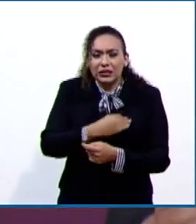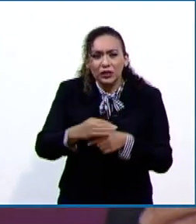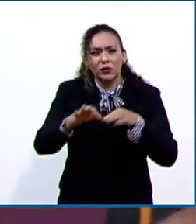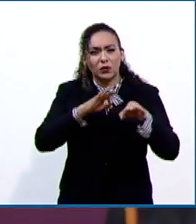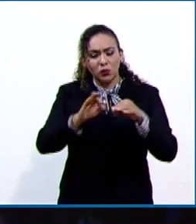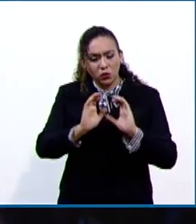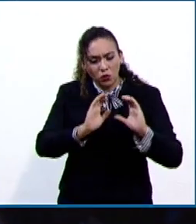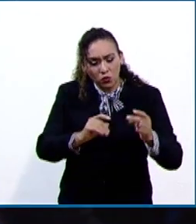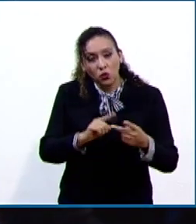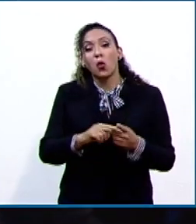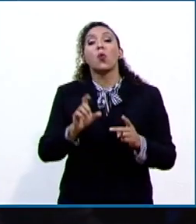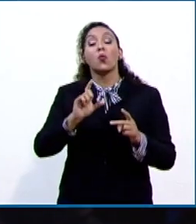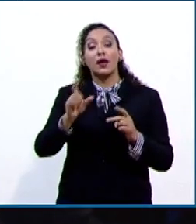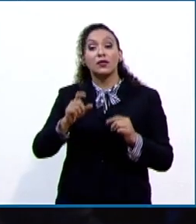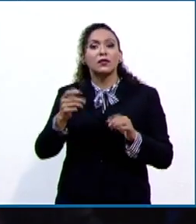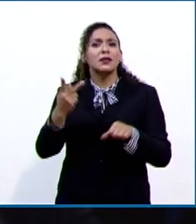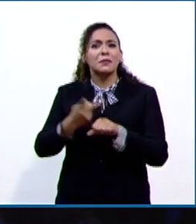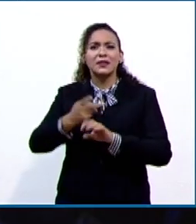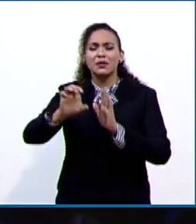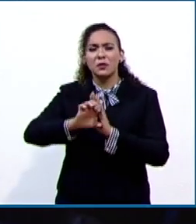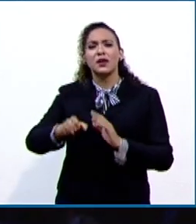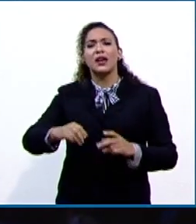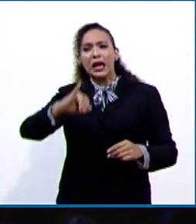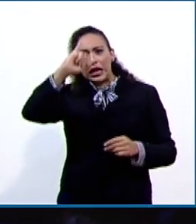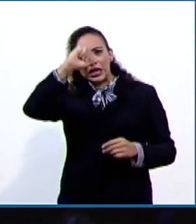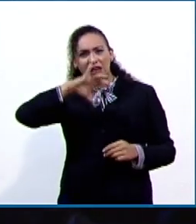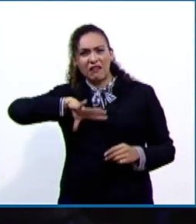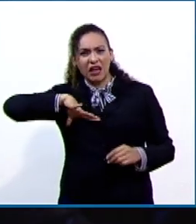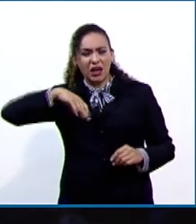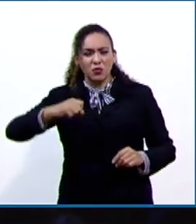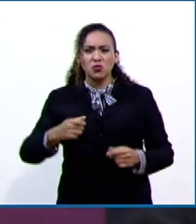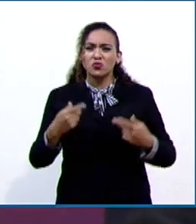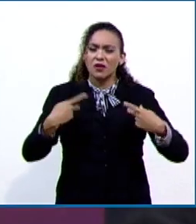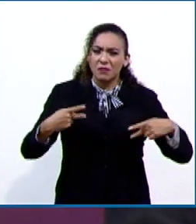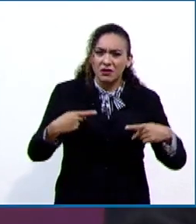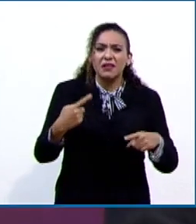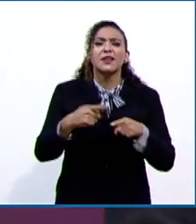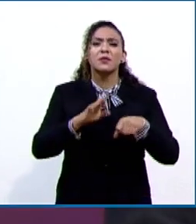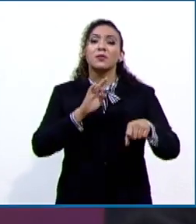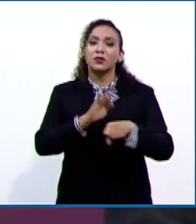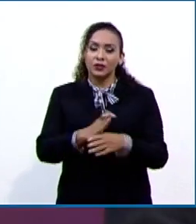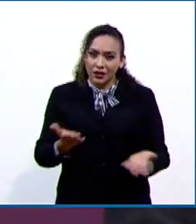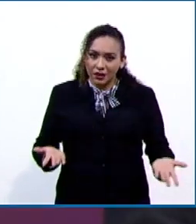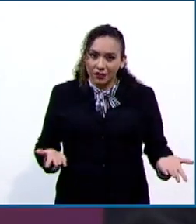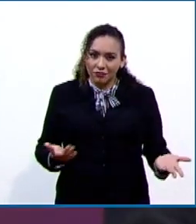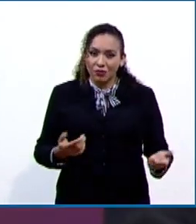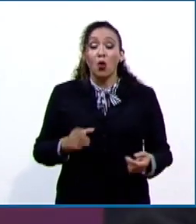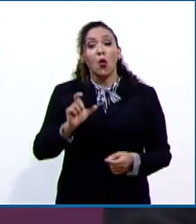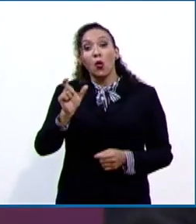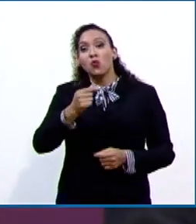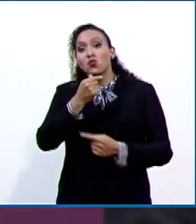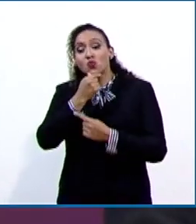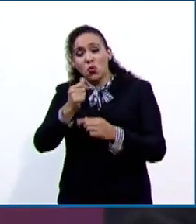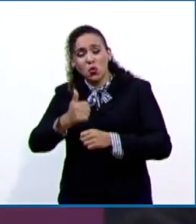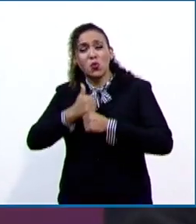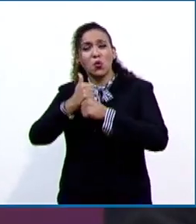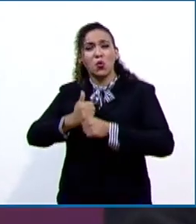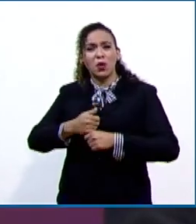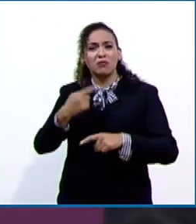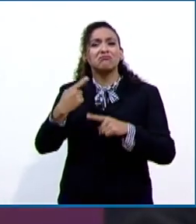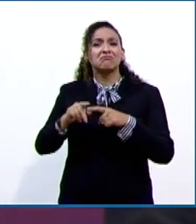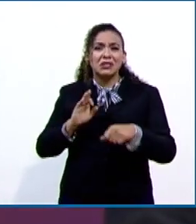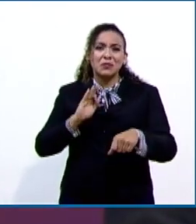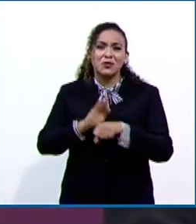patrón y en la comunidad cuyo ambiente se encuentra en peligro. Pero estas voces individuales